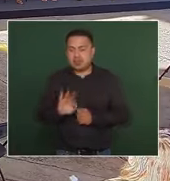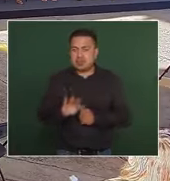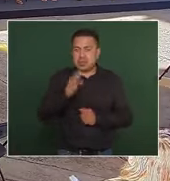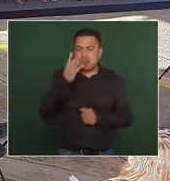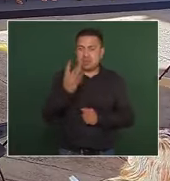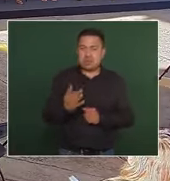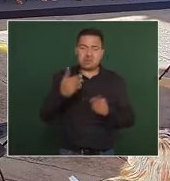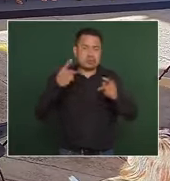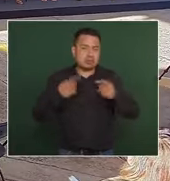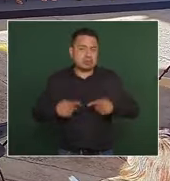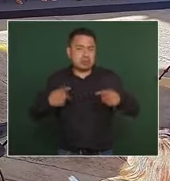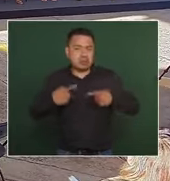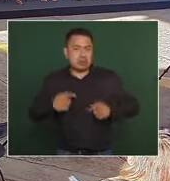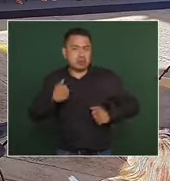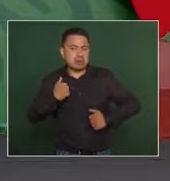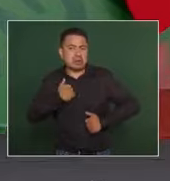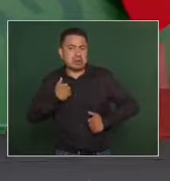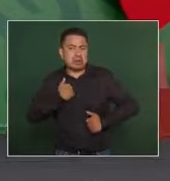7,544,